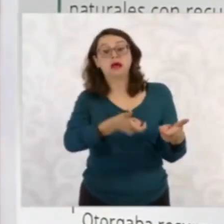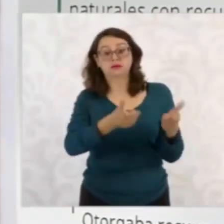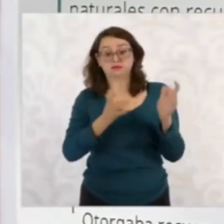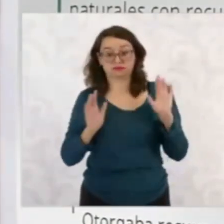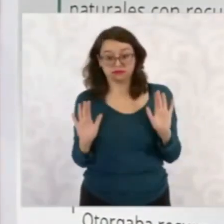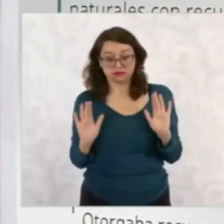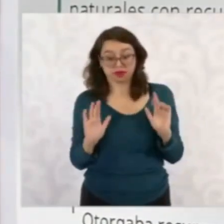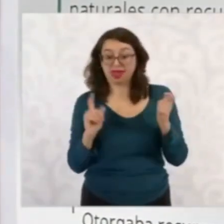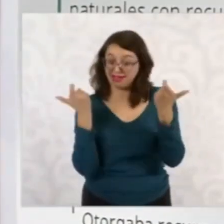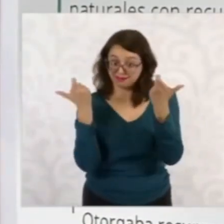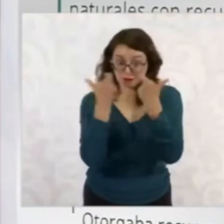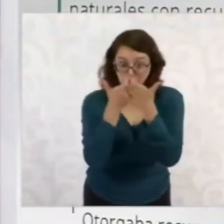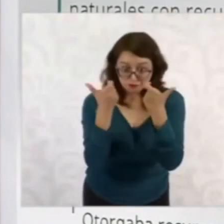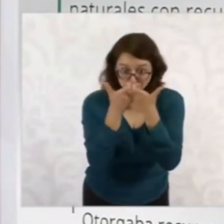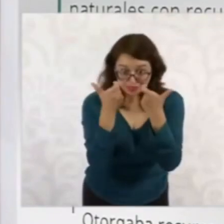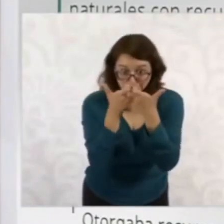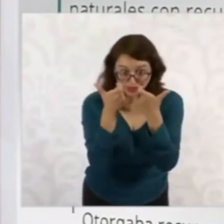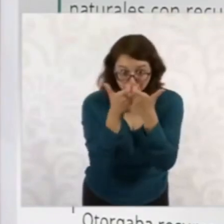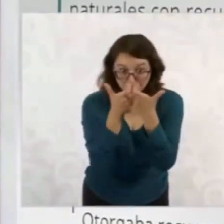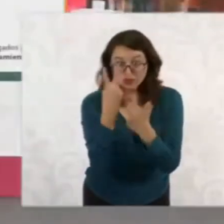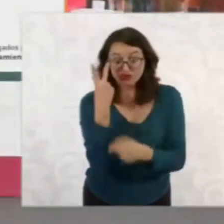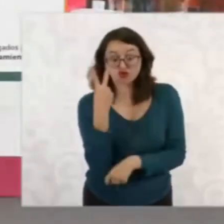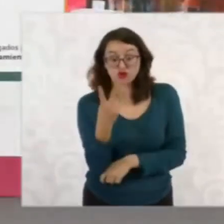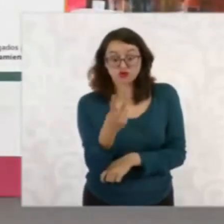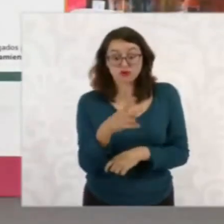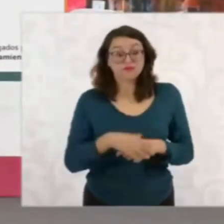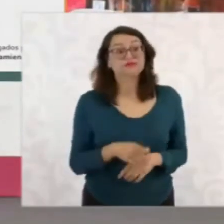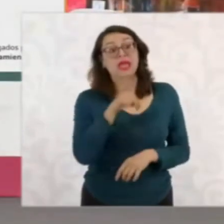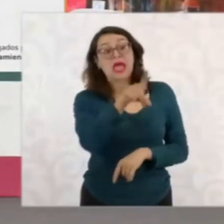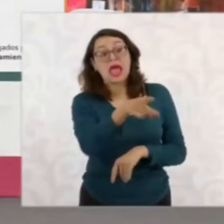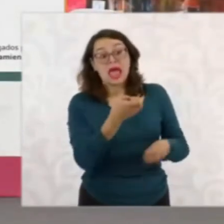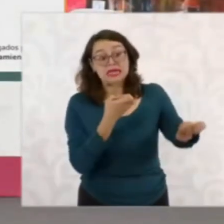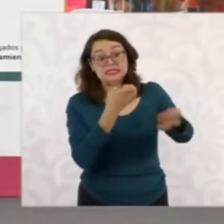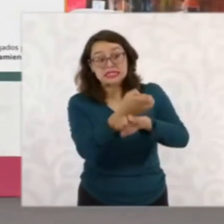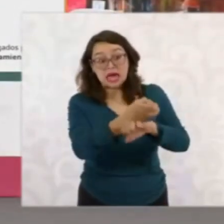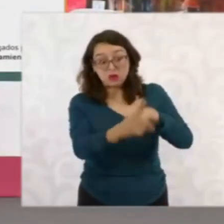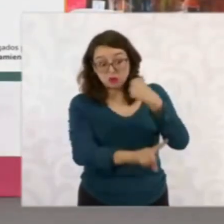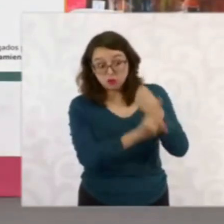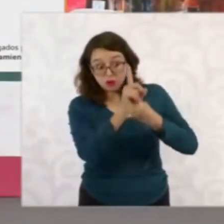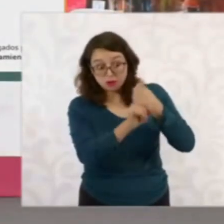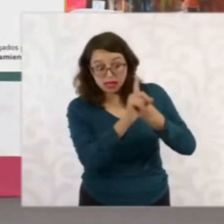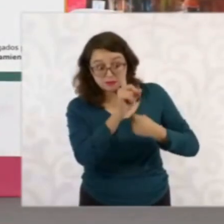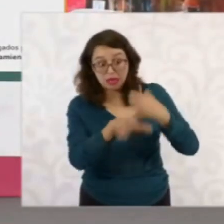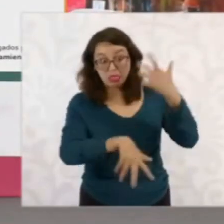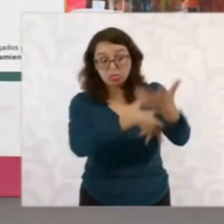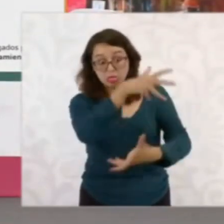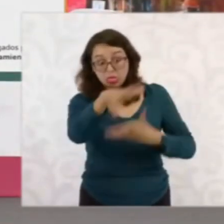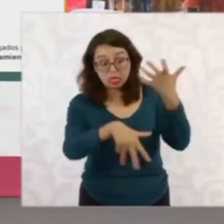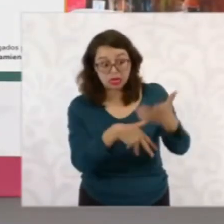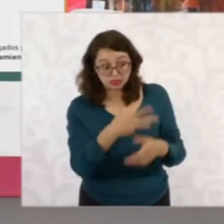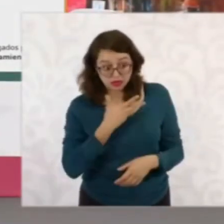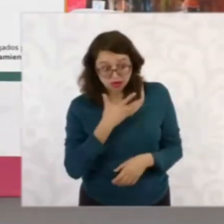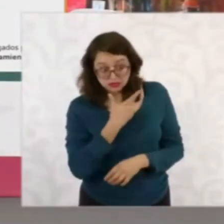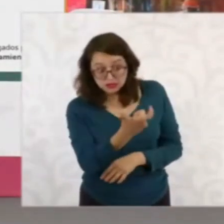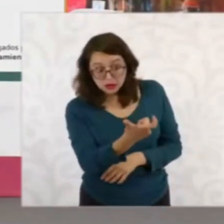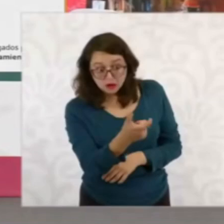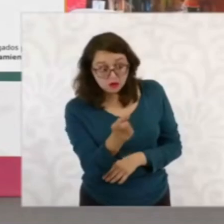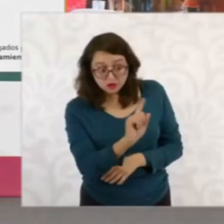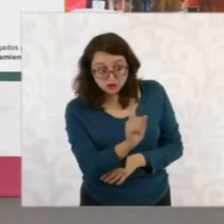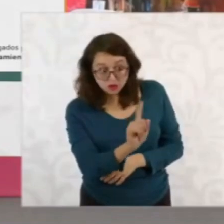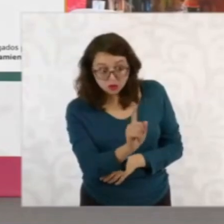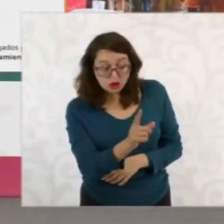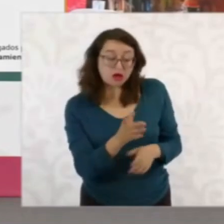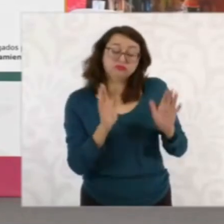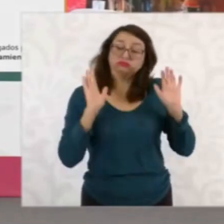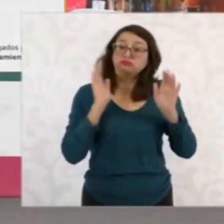había recurso federal. Entonces, pues bonita ayuda porque no había dinero. Entonces, solo si se aportaba el